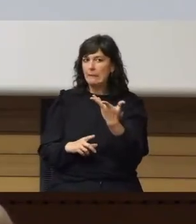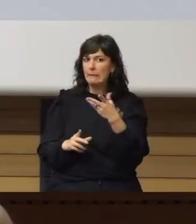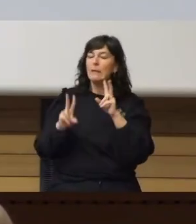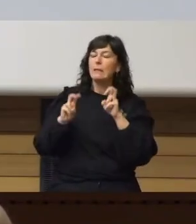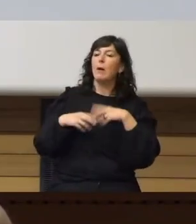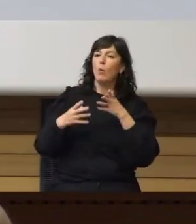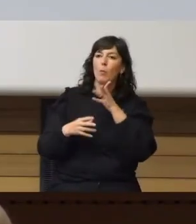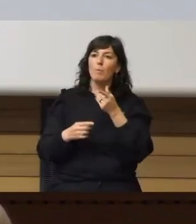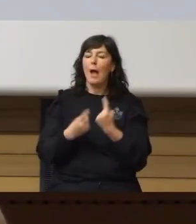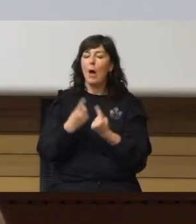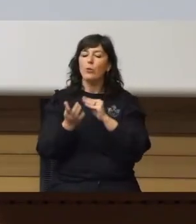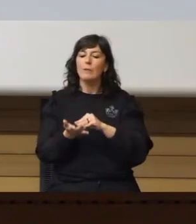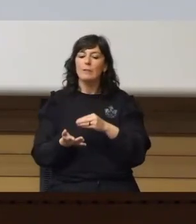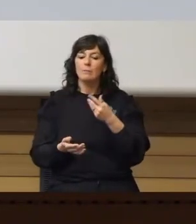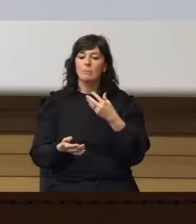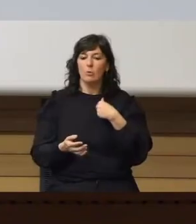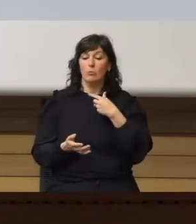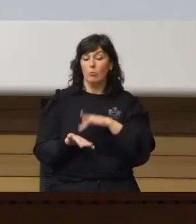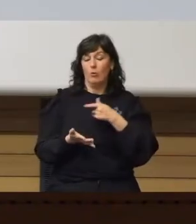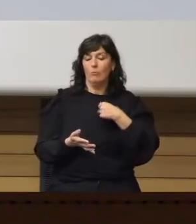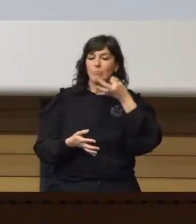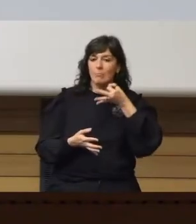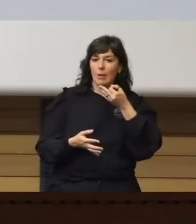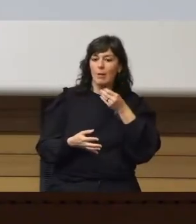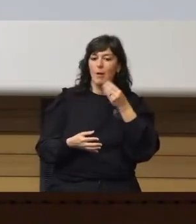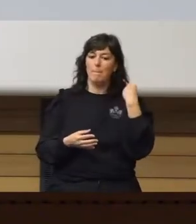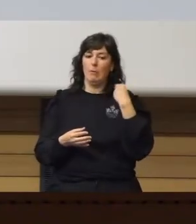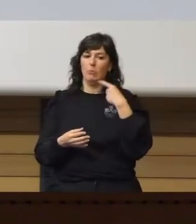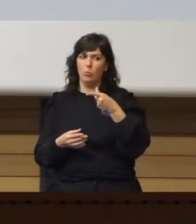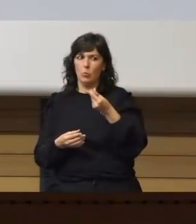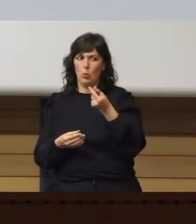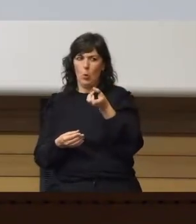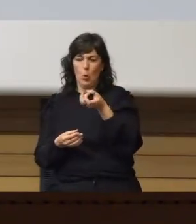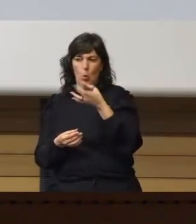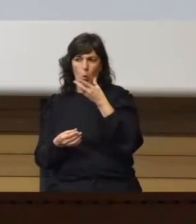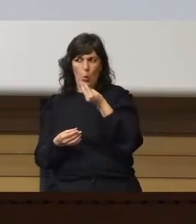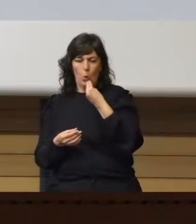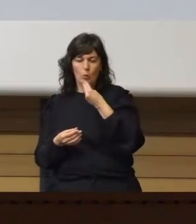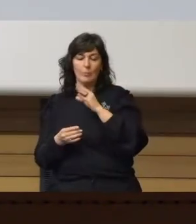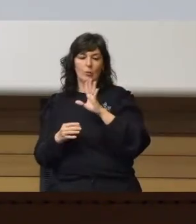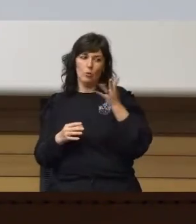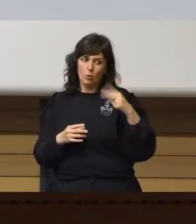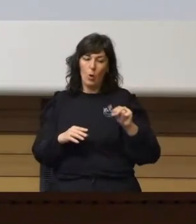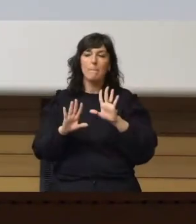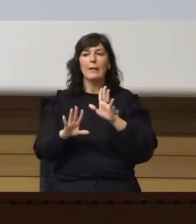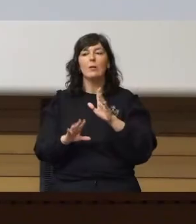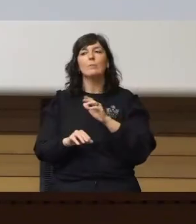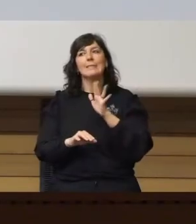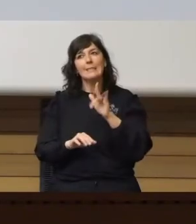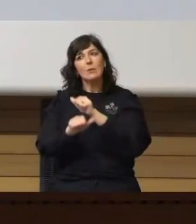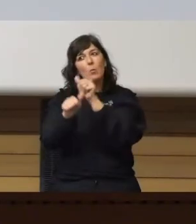dice, ¿tú eres consumidor, verdad? Digo, no soy consumidor. ¿Vale? Pero sí que es un modelo que entiende